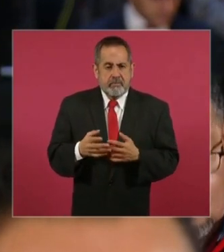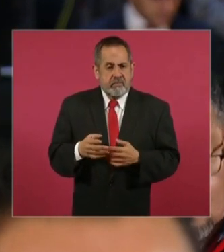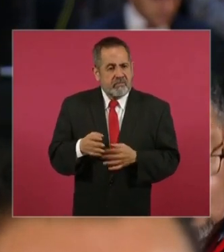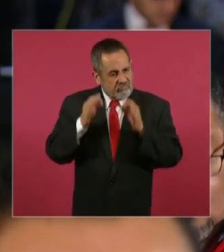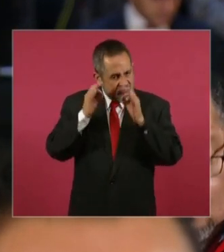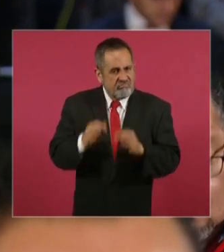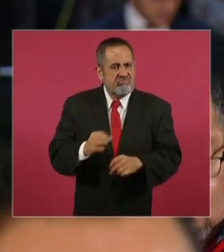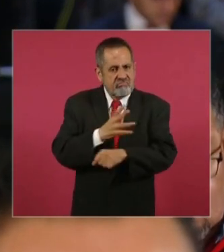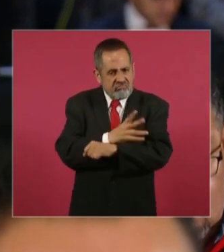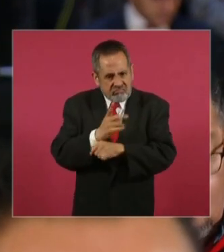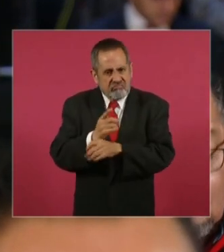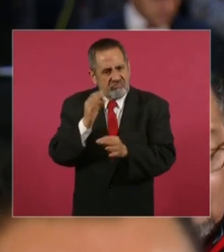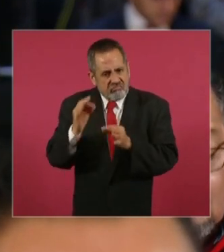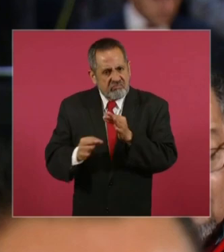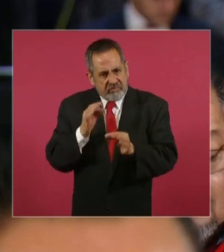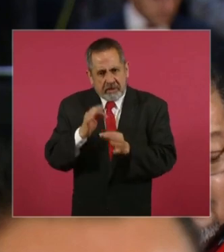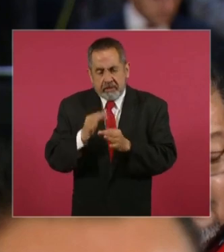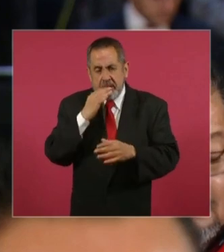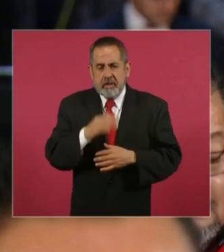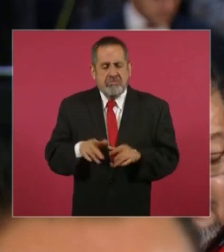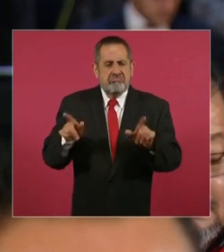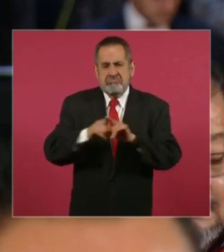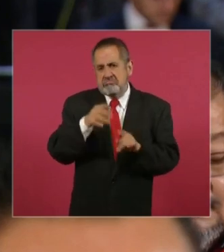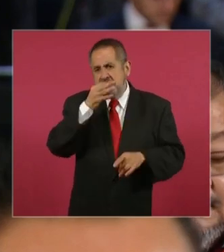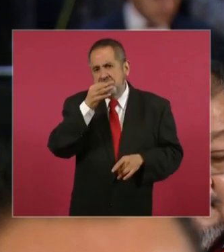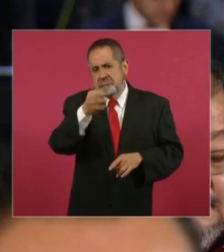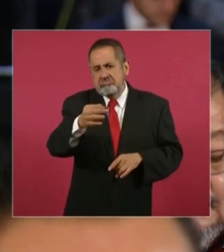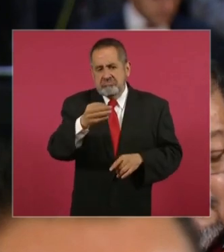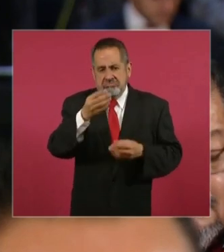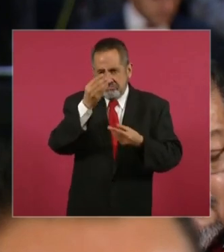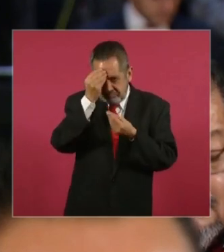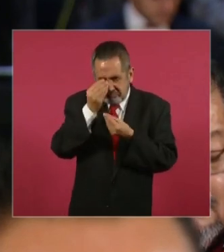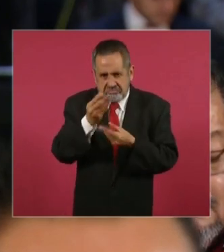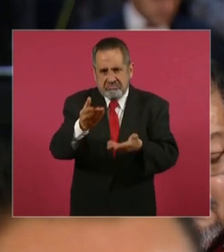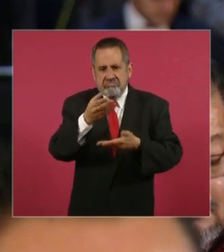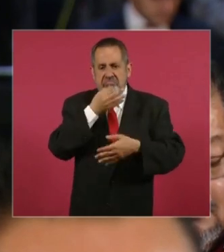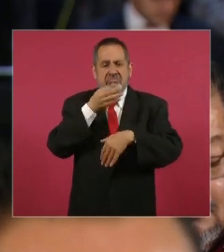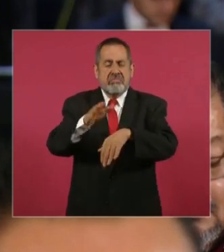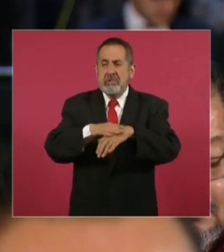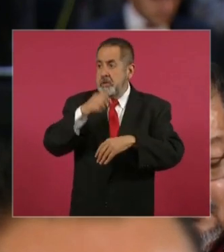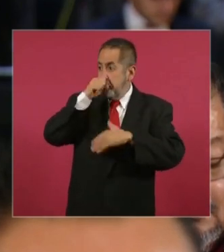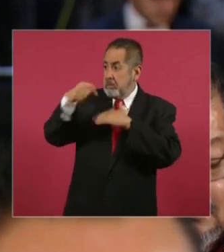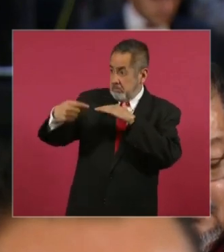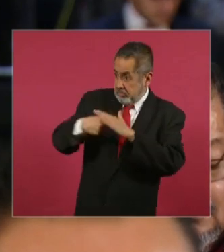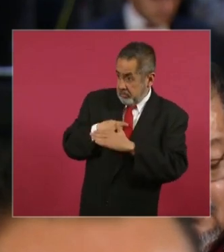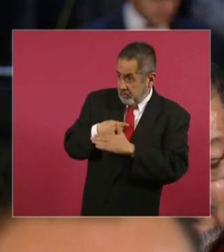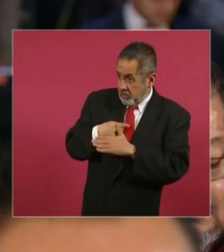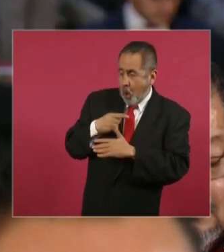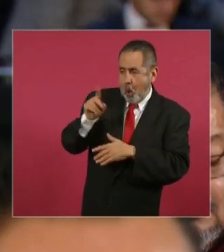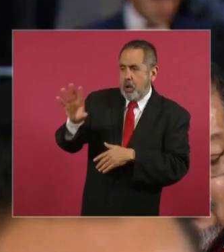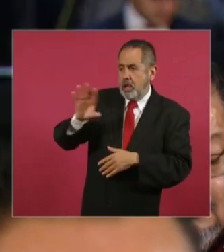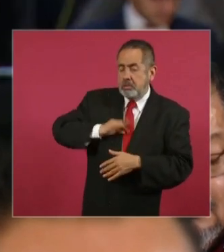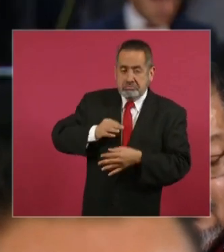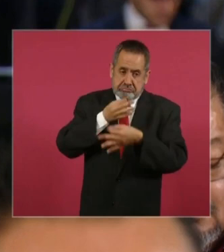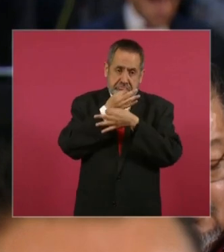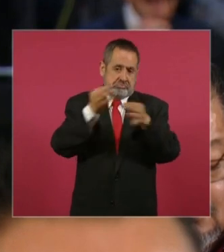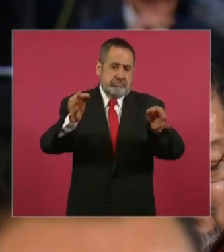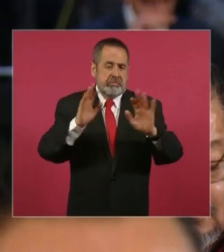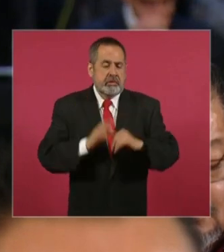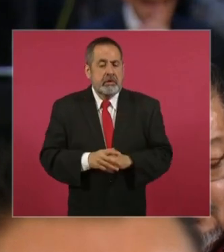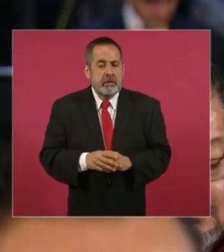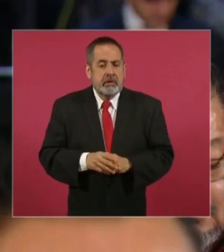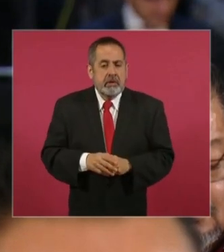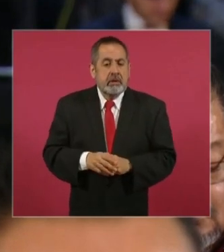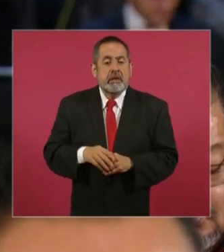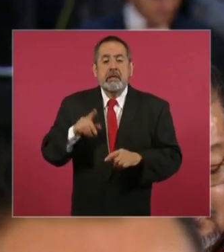debidos, insisto. Mi única intención es compartirle esta denuncia que nos hicieron llegar aquí a la redacción y bueno,